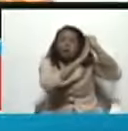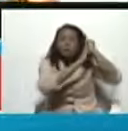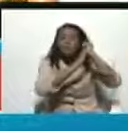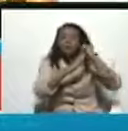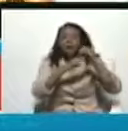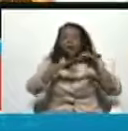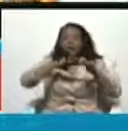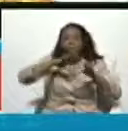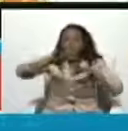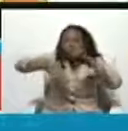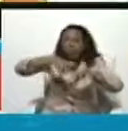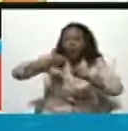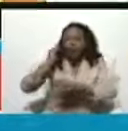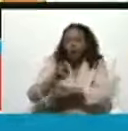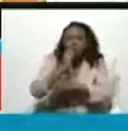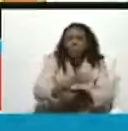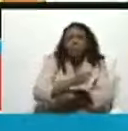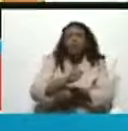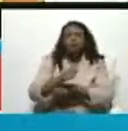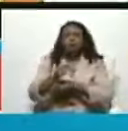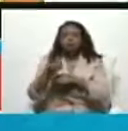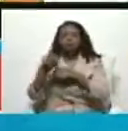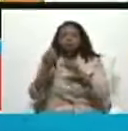los perreros hacen